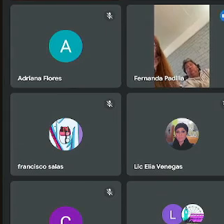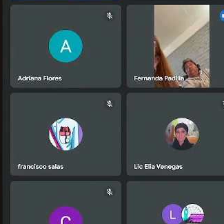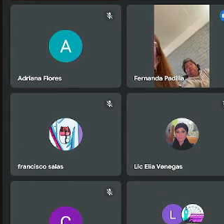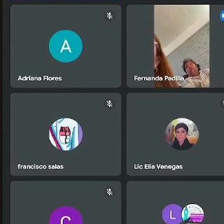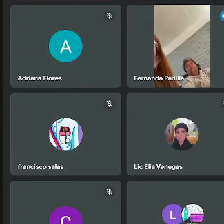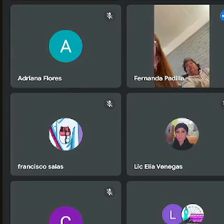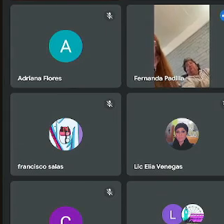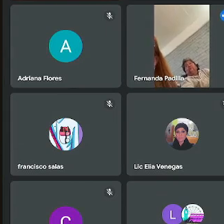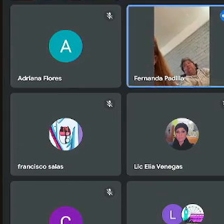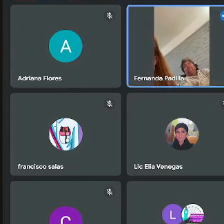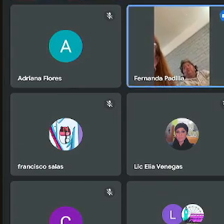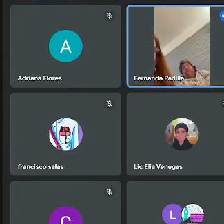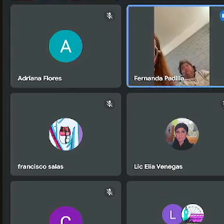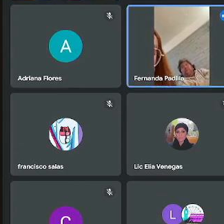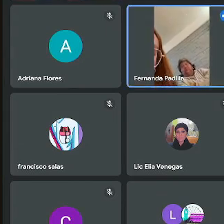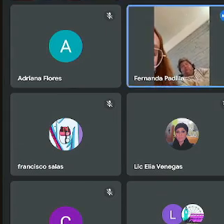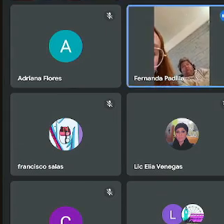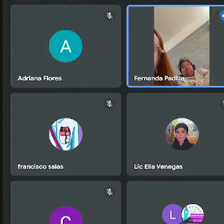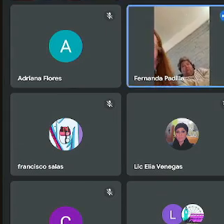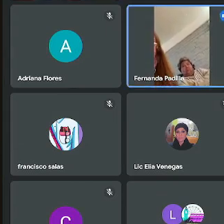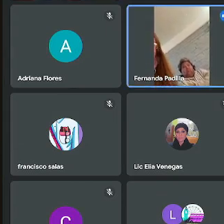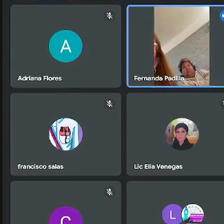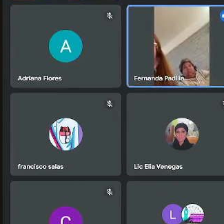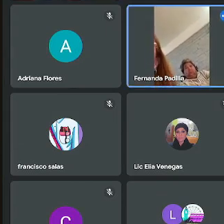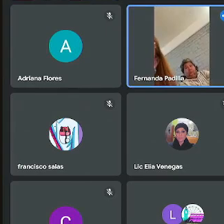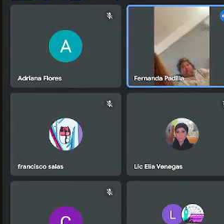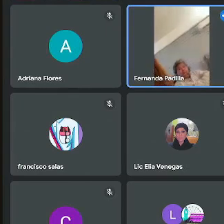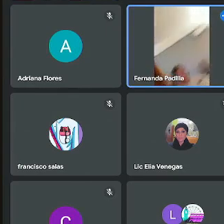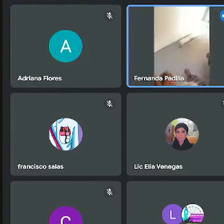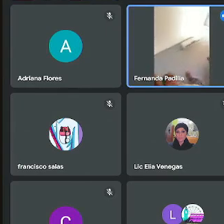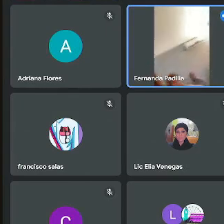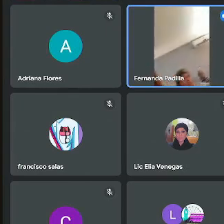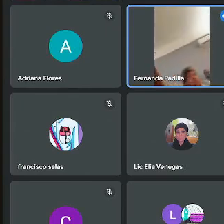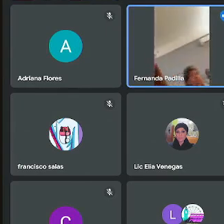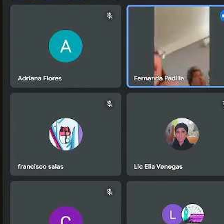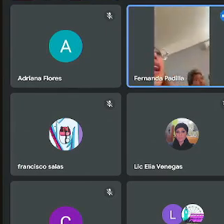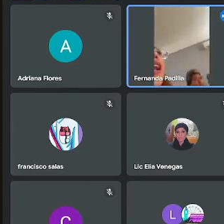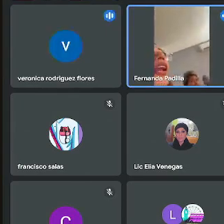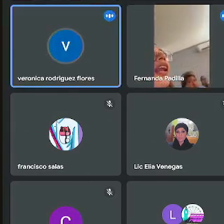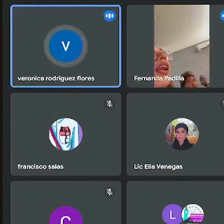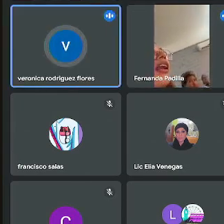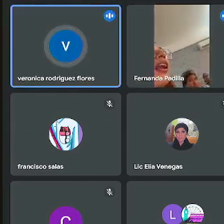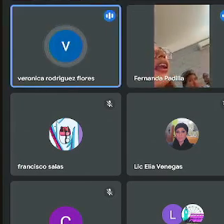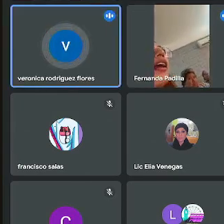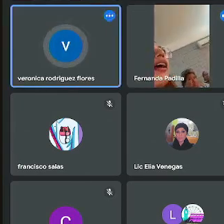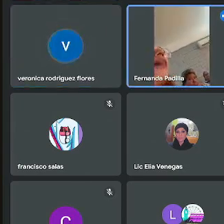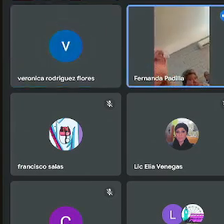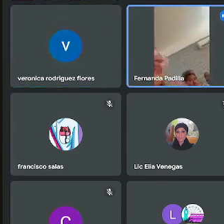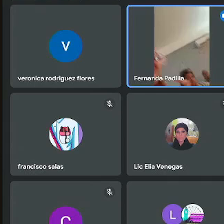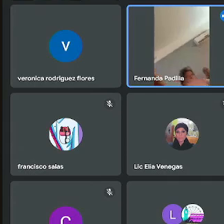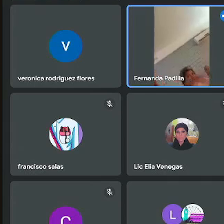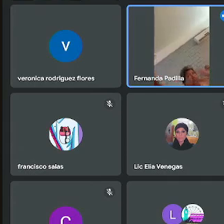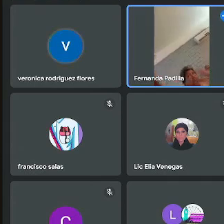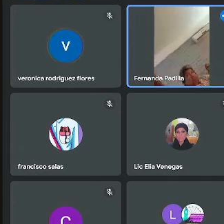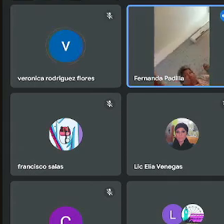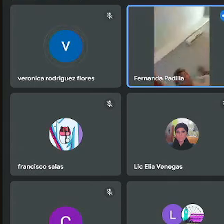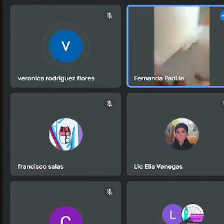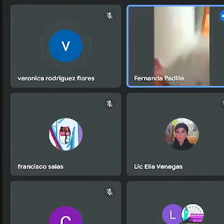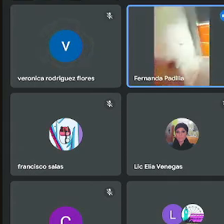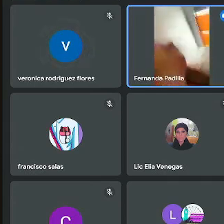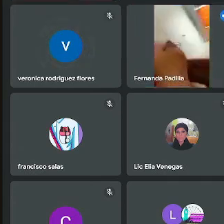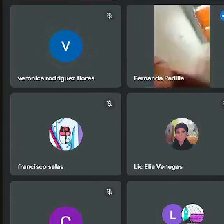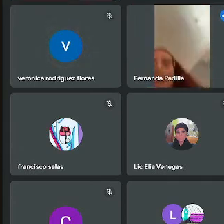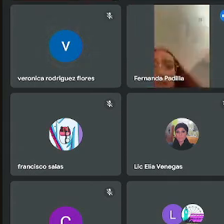No sé si nada más yo estoy teniendo el problema o es en general. No, yo tampoco veo.